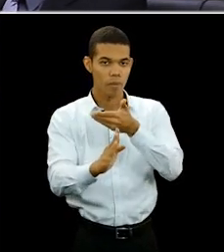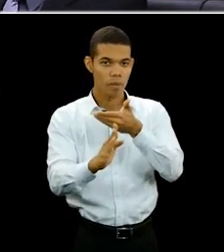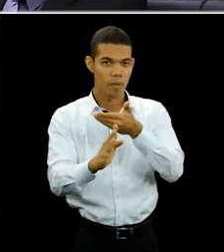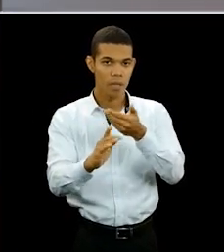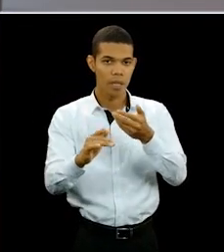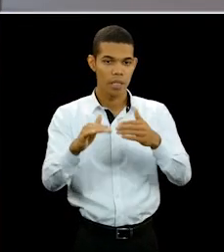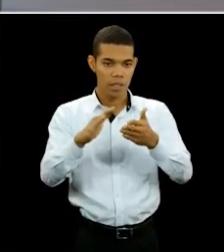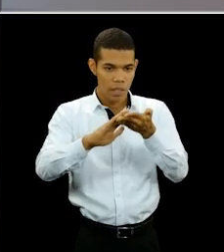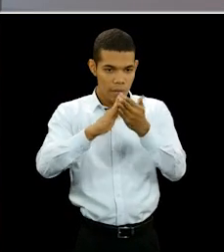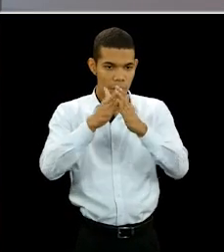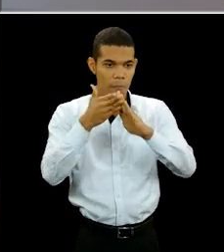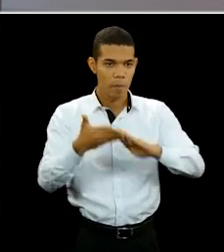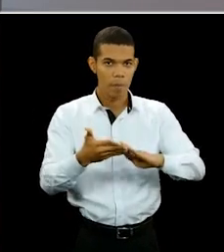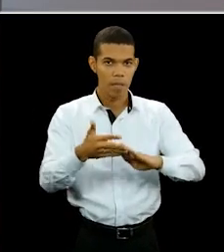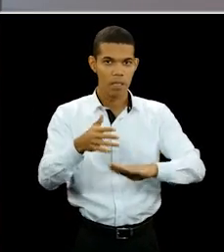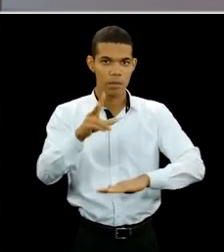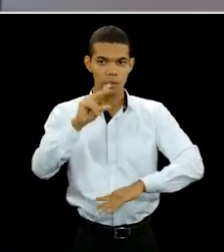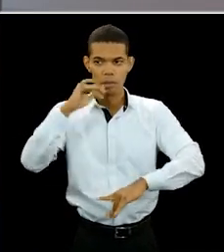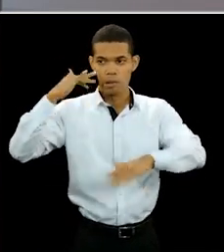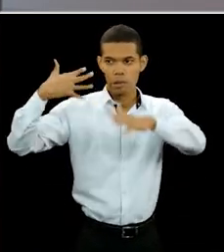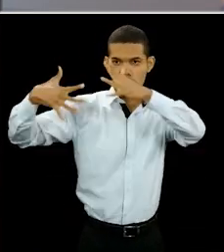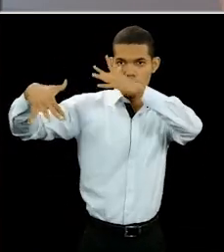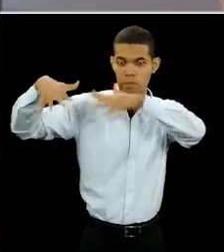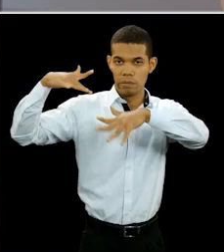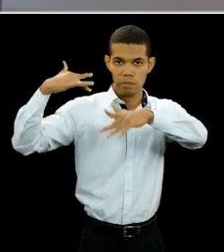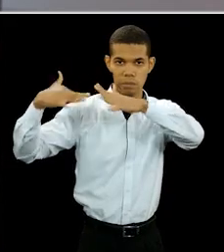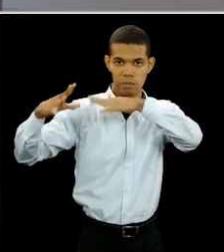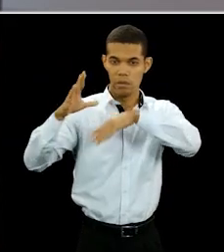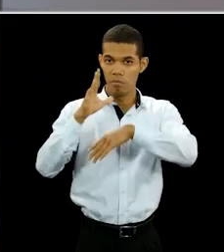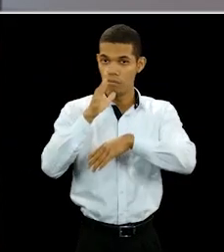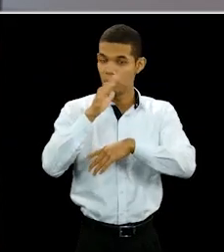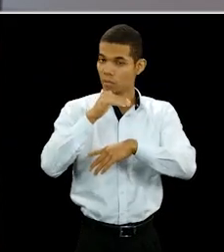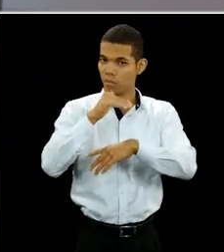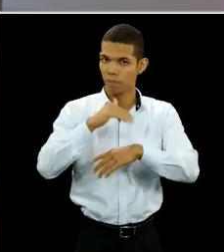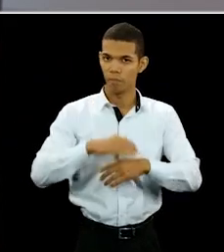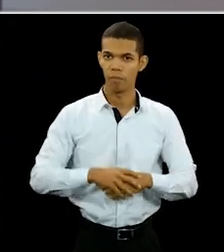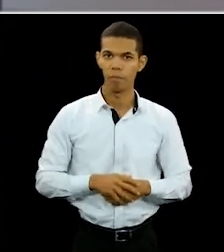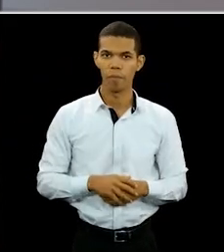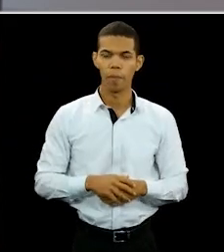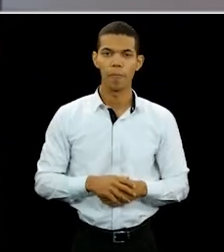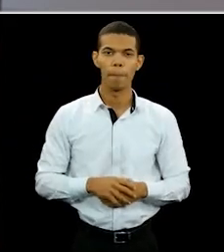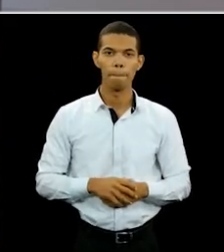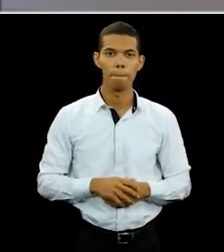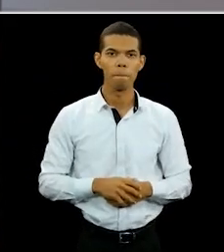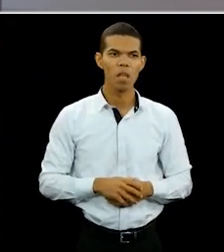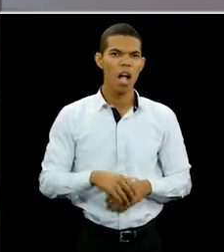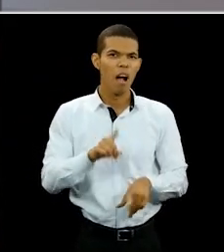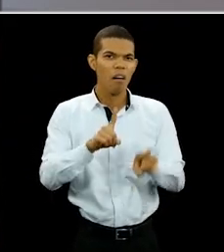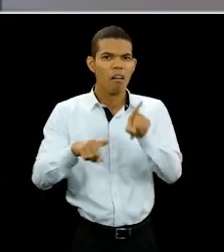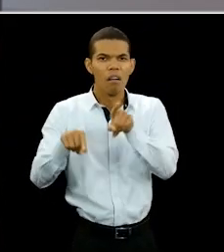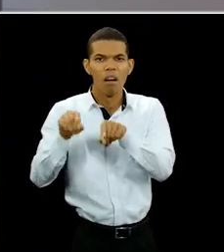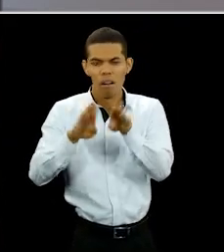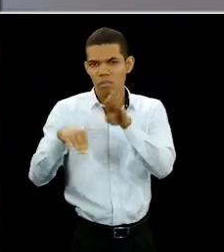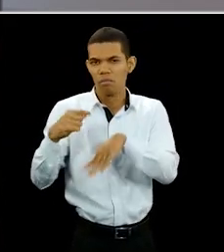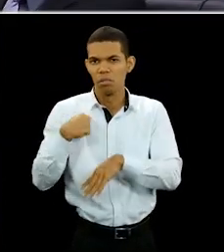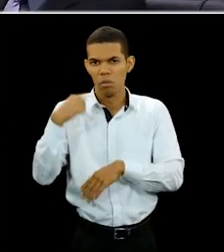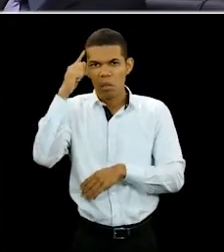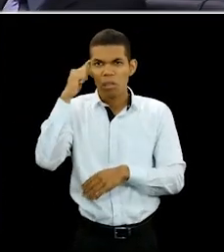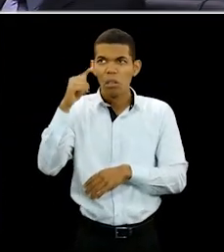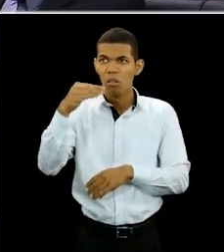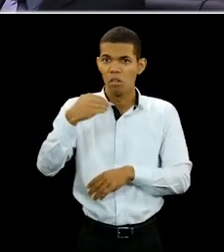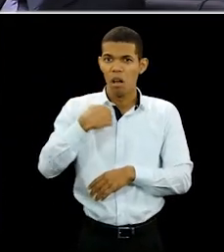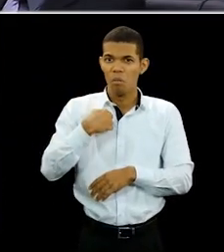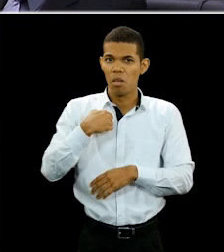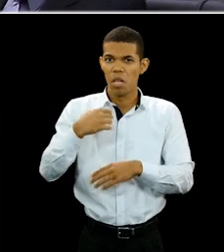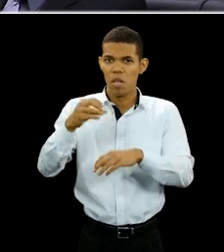difíciles tenemos la tendencia de pensar que Dios no tiene mensaje positivos o planes positivos para nosotros